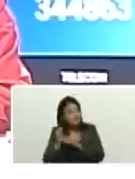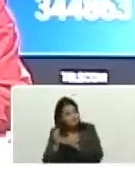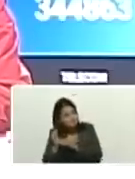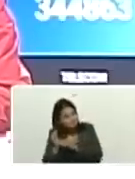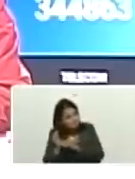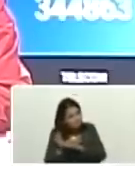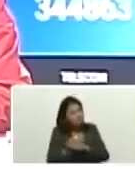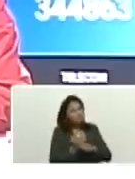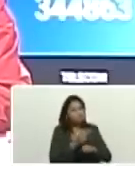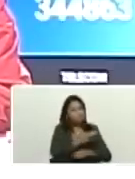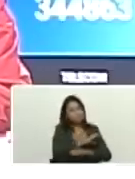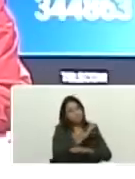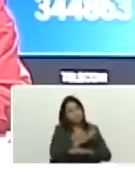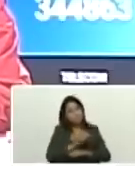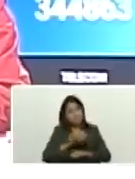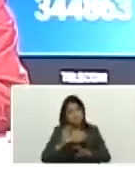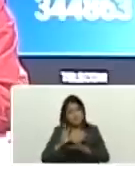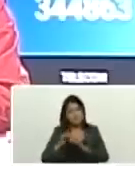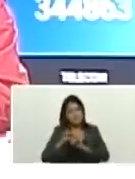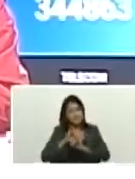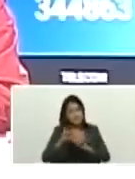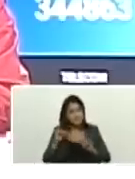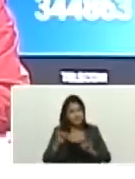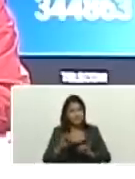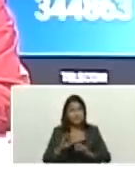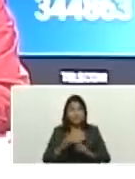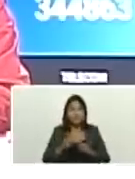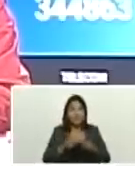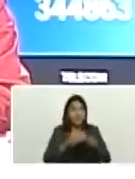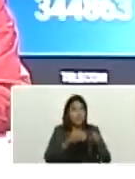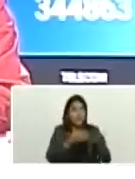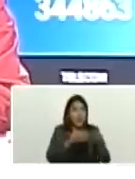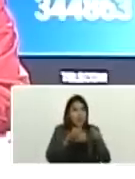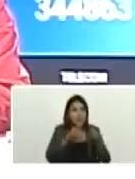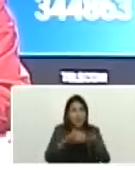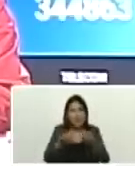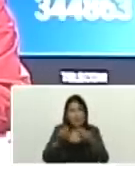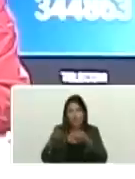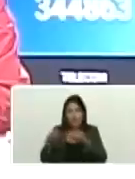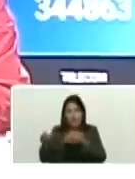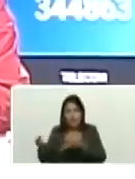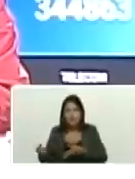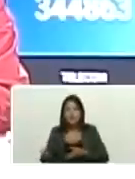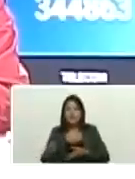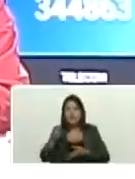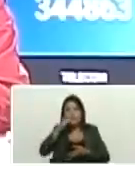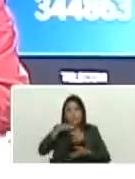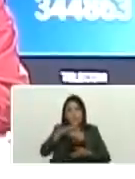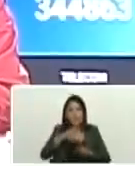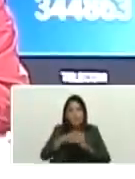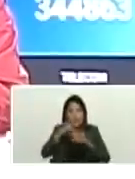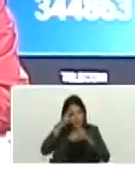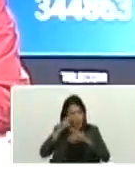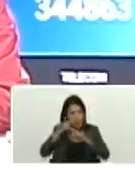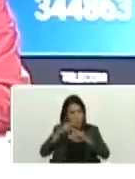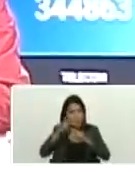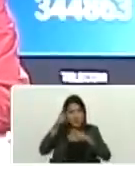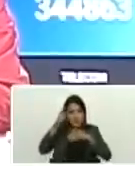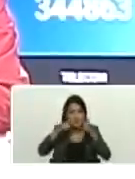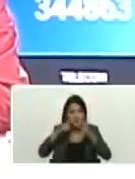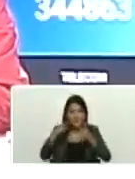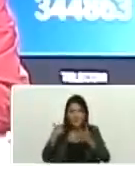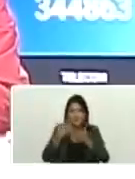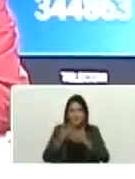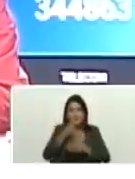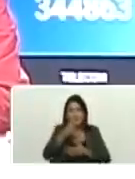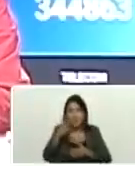acto bonito para entregar tantas obras a nuestro pueblo. Y para homenajear a nuestro comandante Chávez a